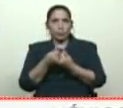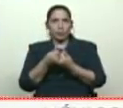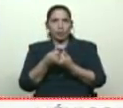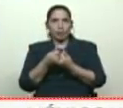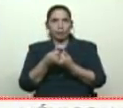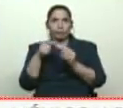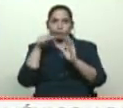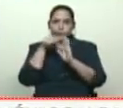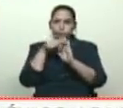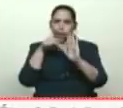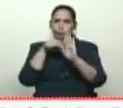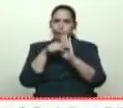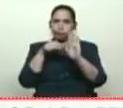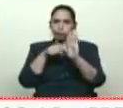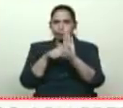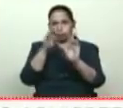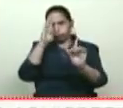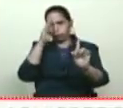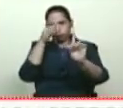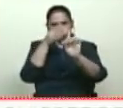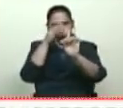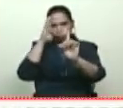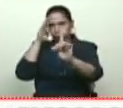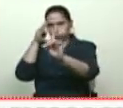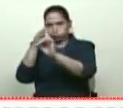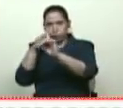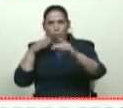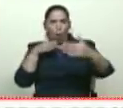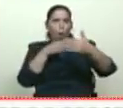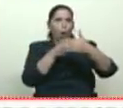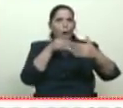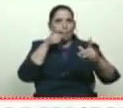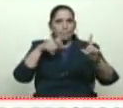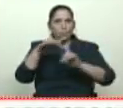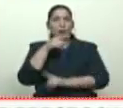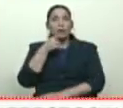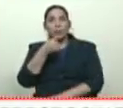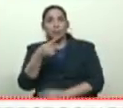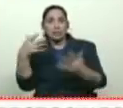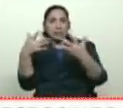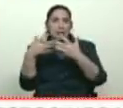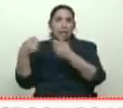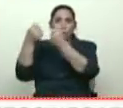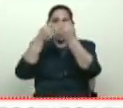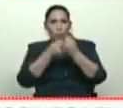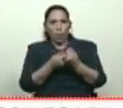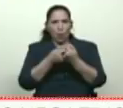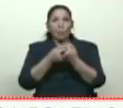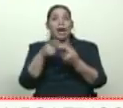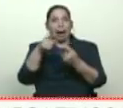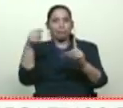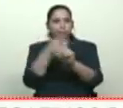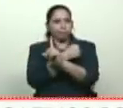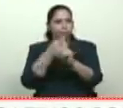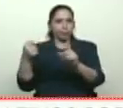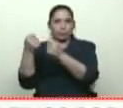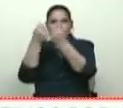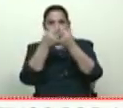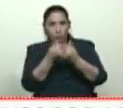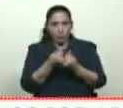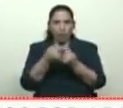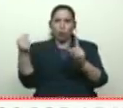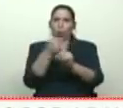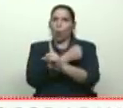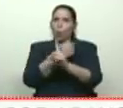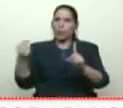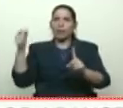medidas van dirigidas contra el pueblo. Aquí cuando se dice guerra económica, se trata de golpear la moneda. Se trata de golpear